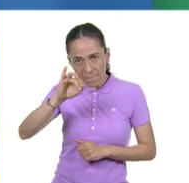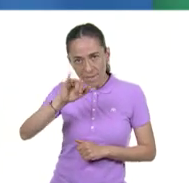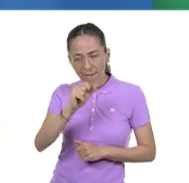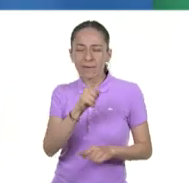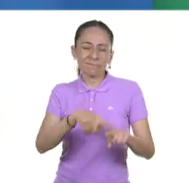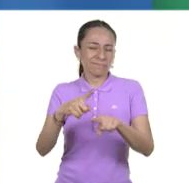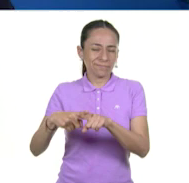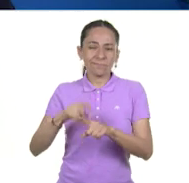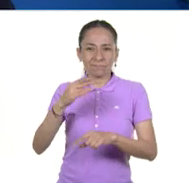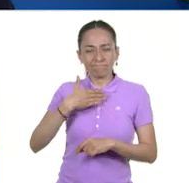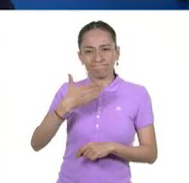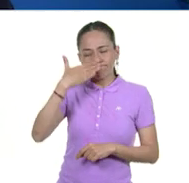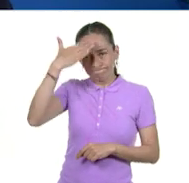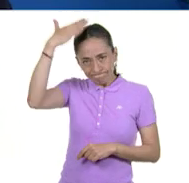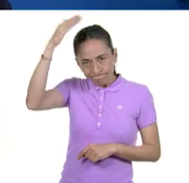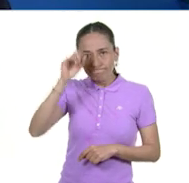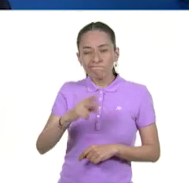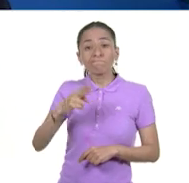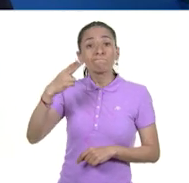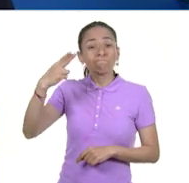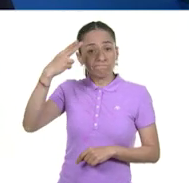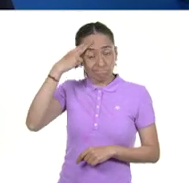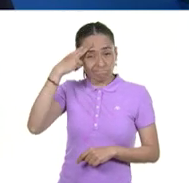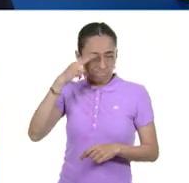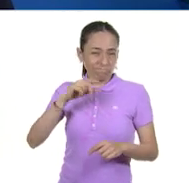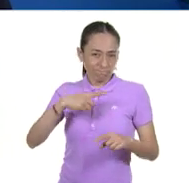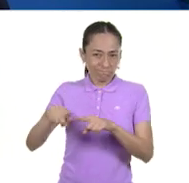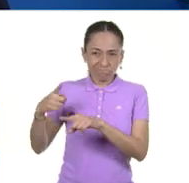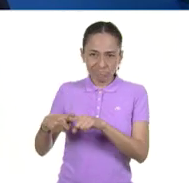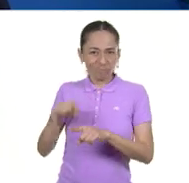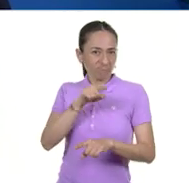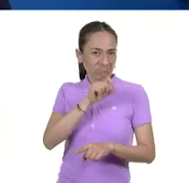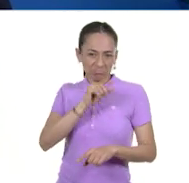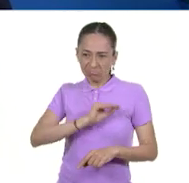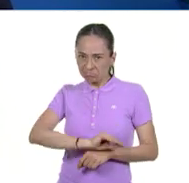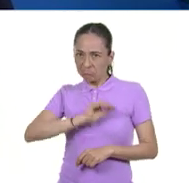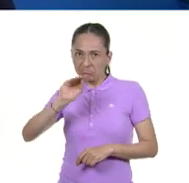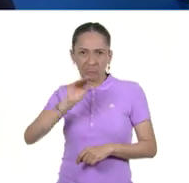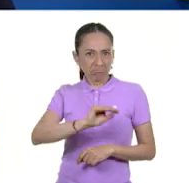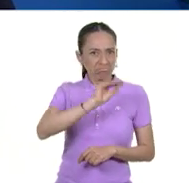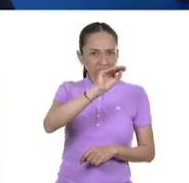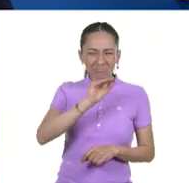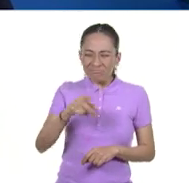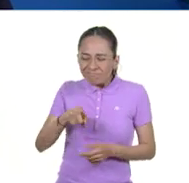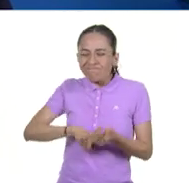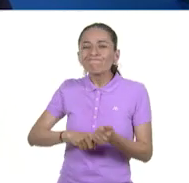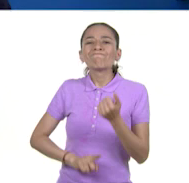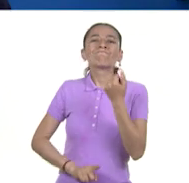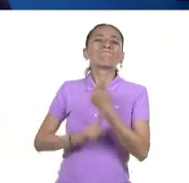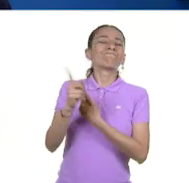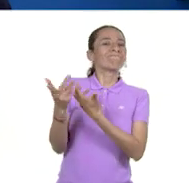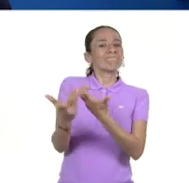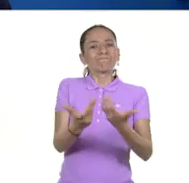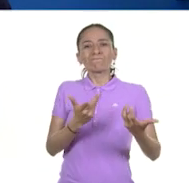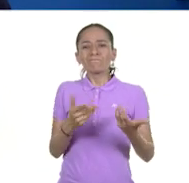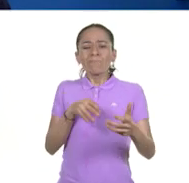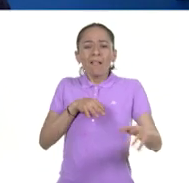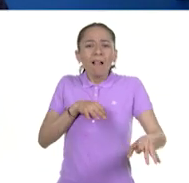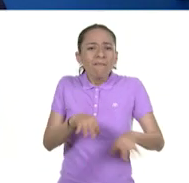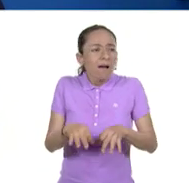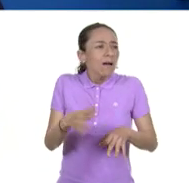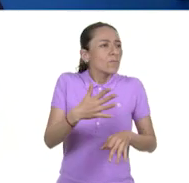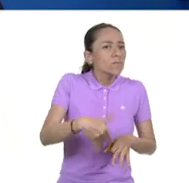Arabia Saudita y Emiratos Árabes Unidos. Huir de los conflictos y conseguir empleo son los